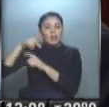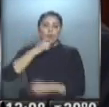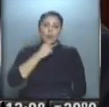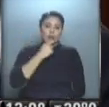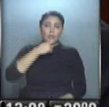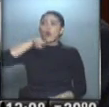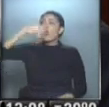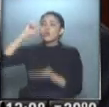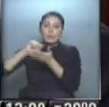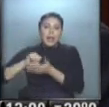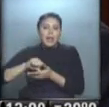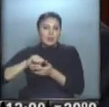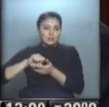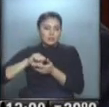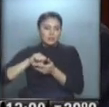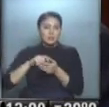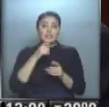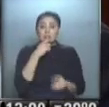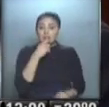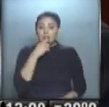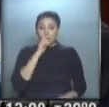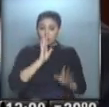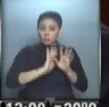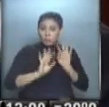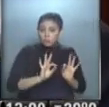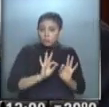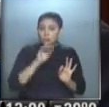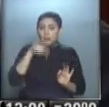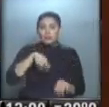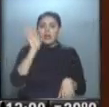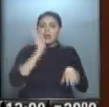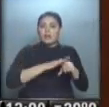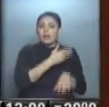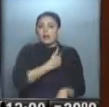señales extranjeras, una vez determinado ese tratamiento desparejo, es a cargo del